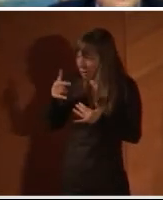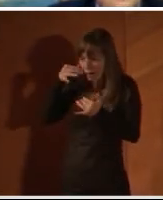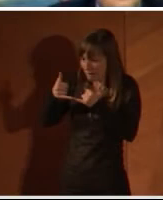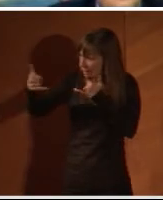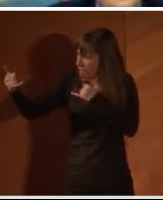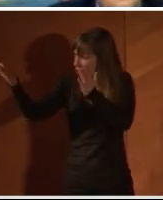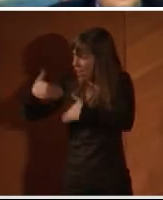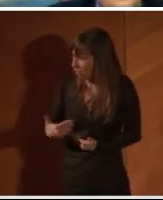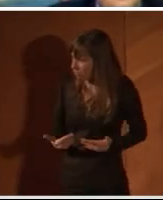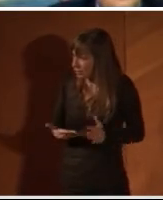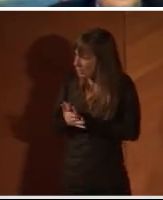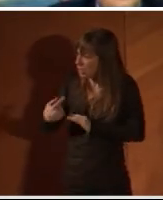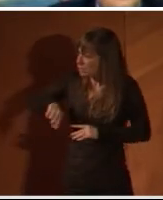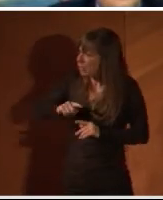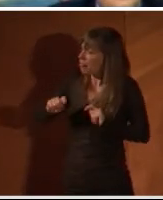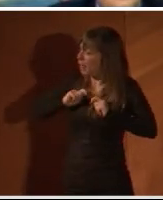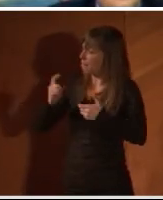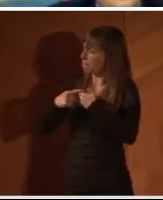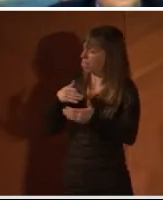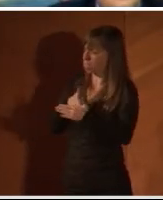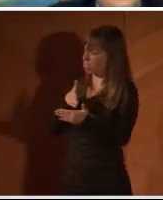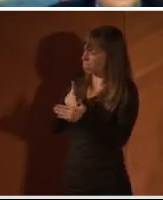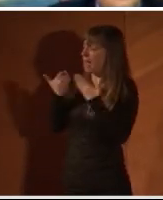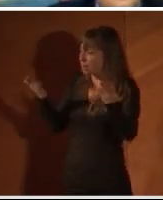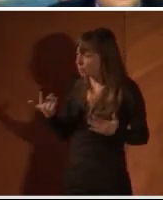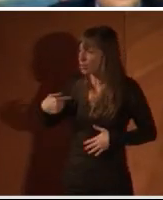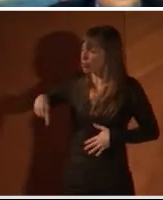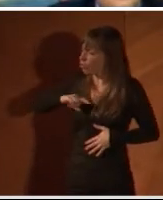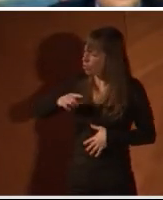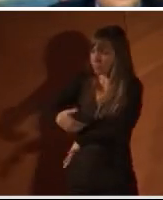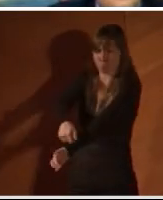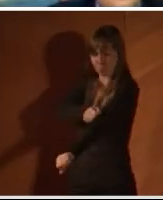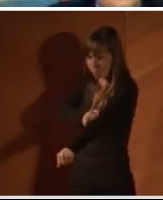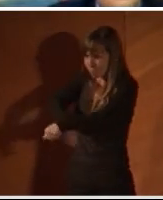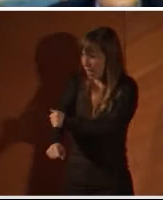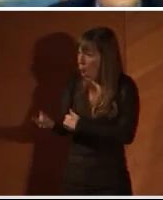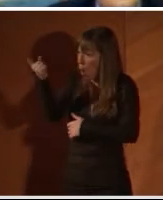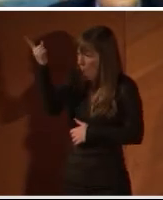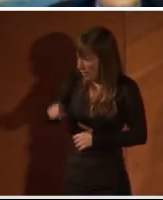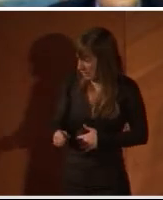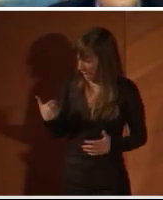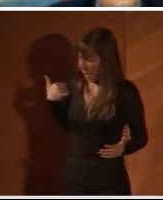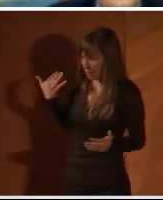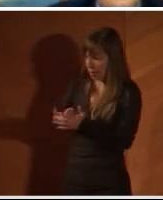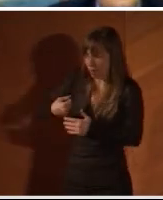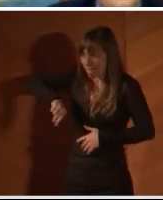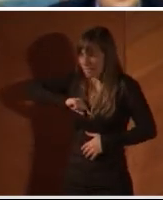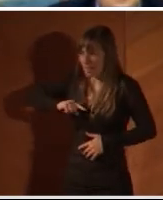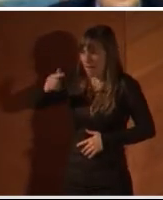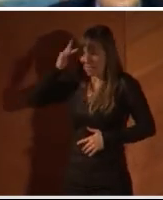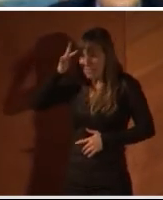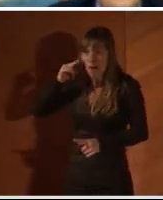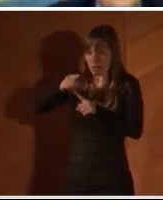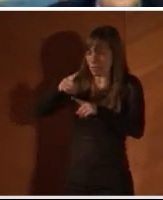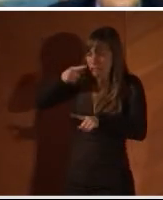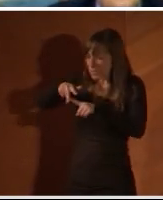que ver con todo el proceso de participación. Así que estamos muy ilusionados. Desde hace un mes tenemos en funcionamiento nuestra